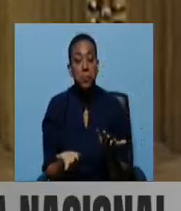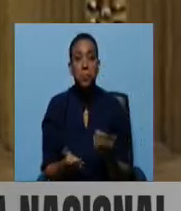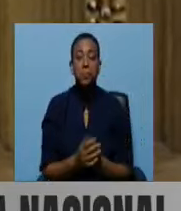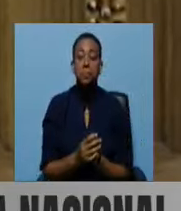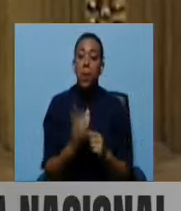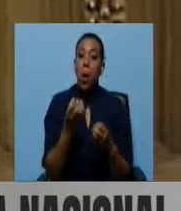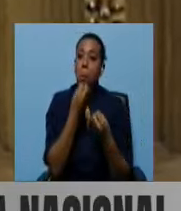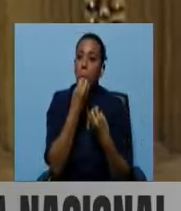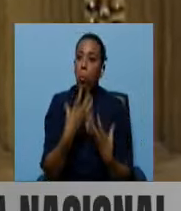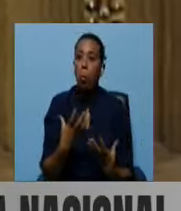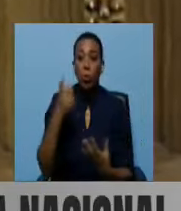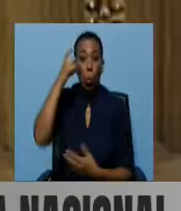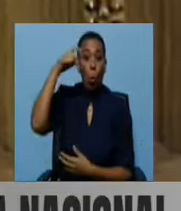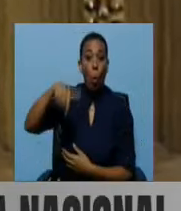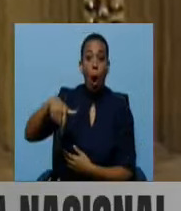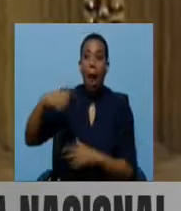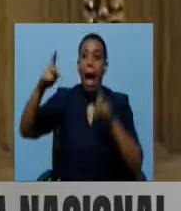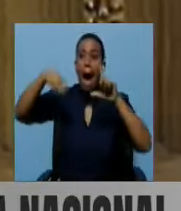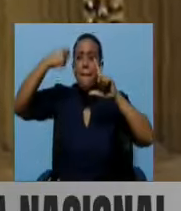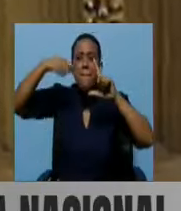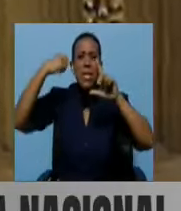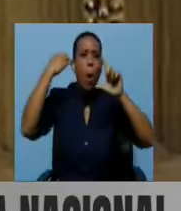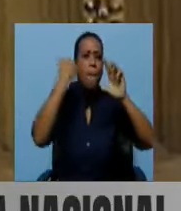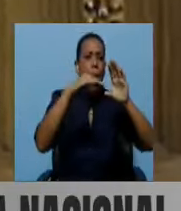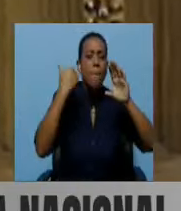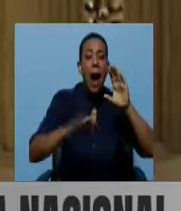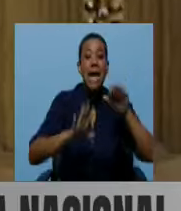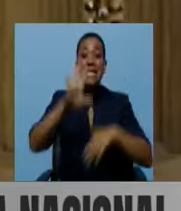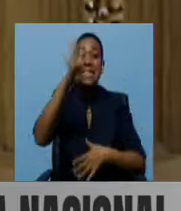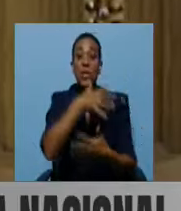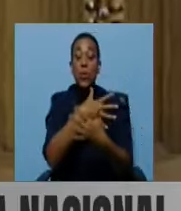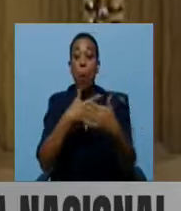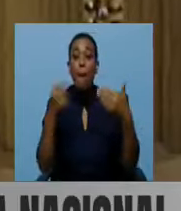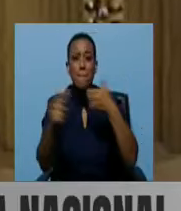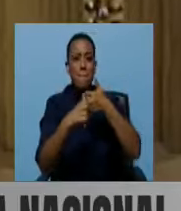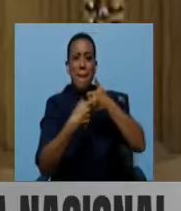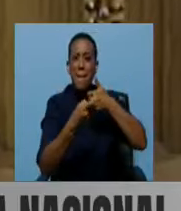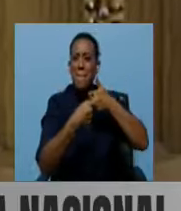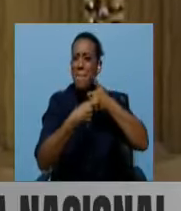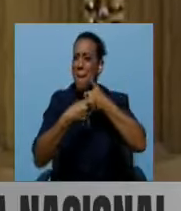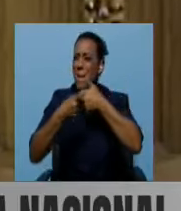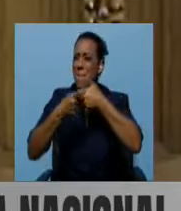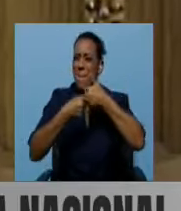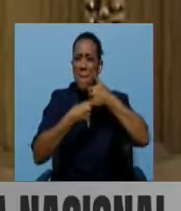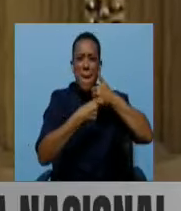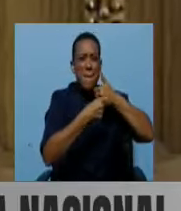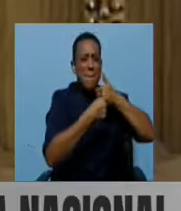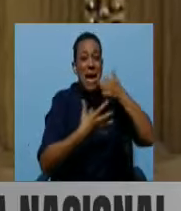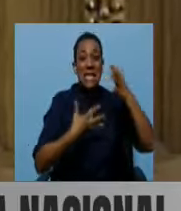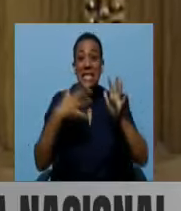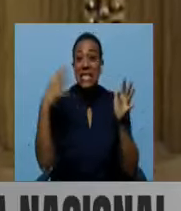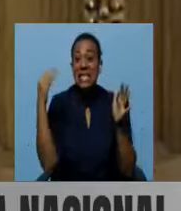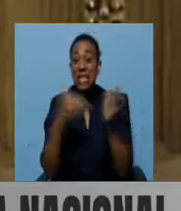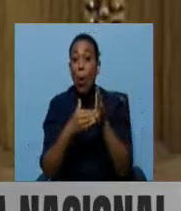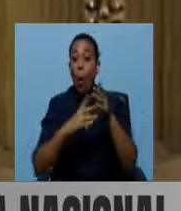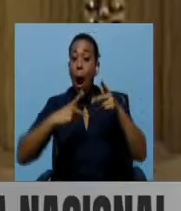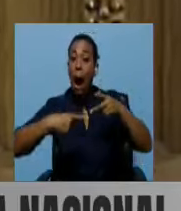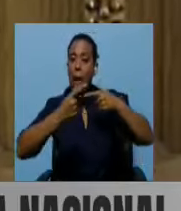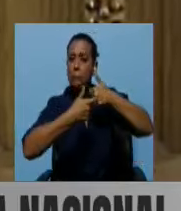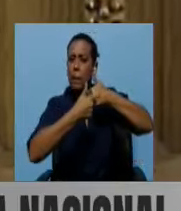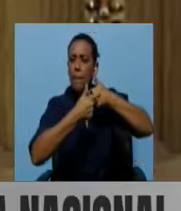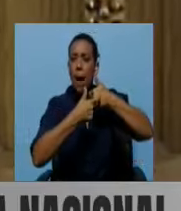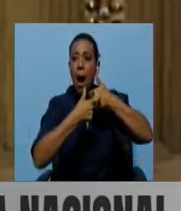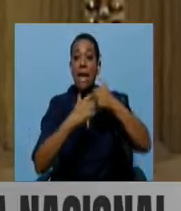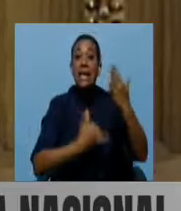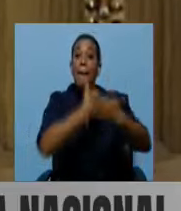Bueno, hoy en día cada video que saco supera los 5 millones de reproducciones, explota en Internet. Y bueno, esa tesis quedó